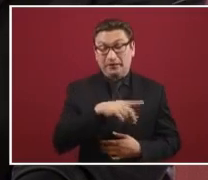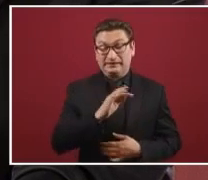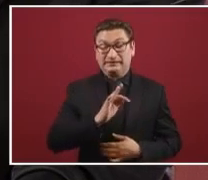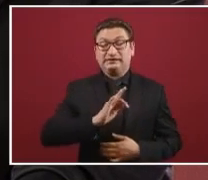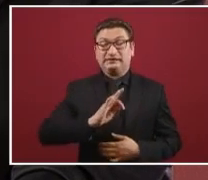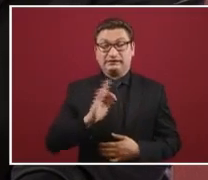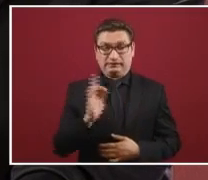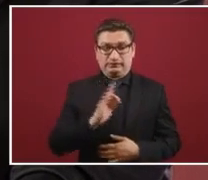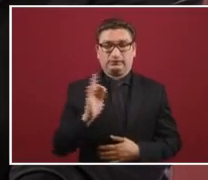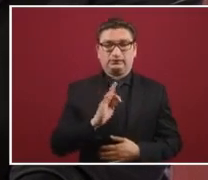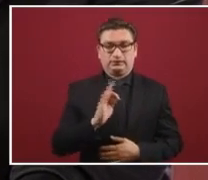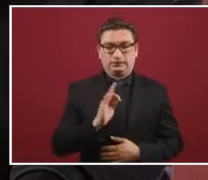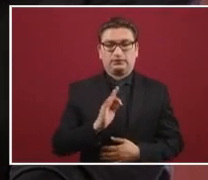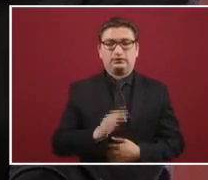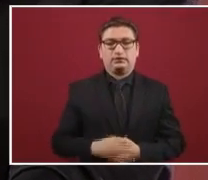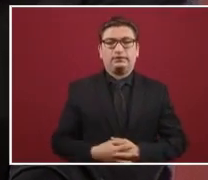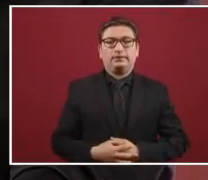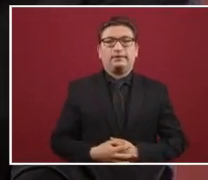posibles